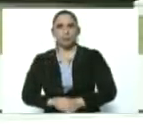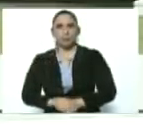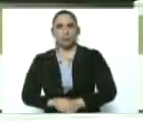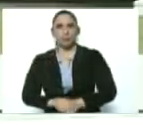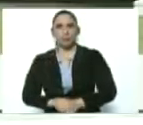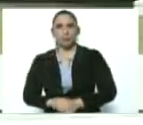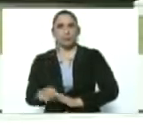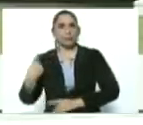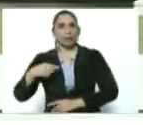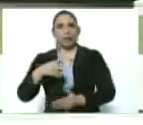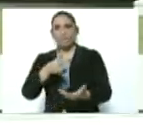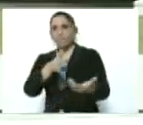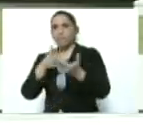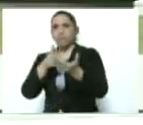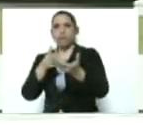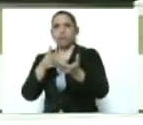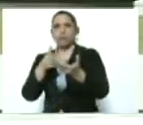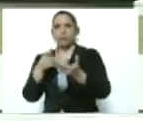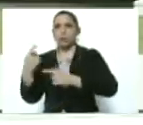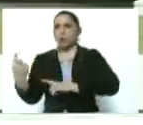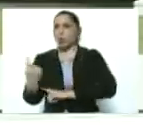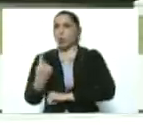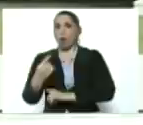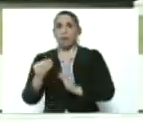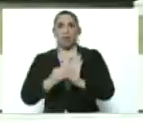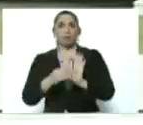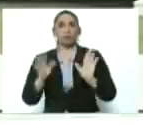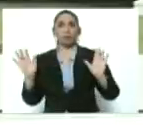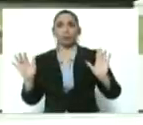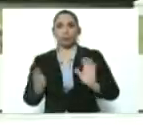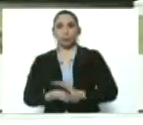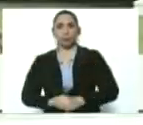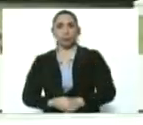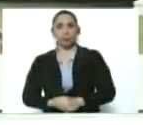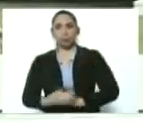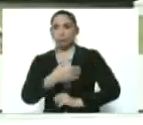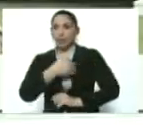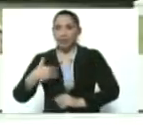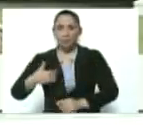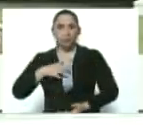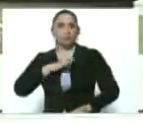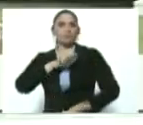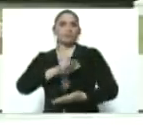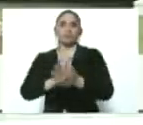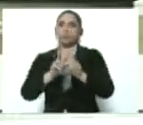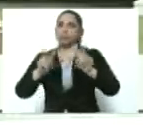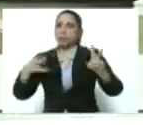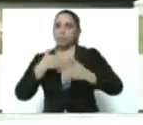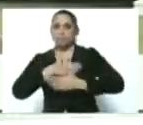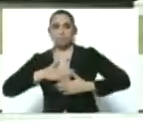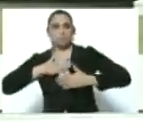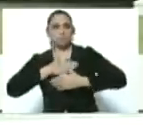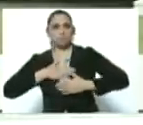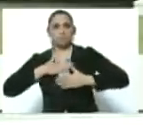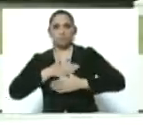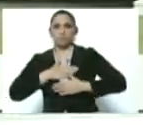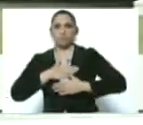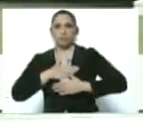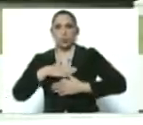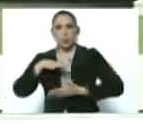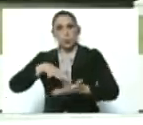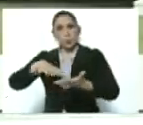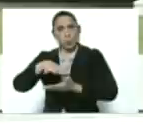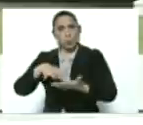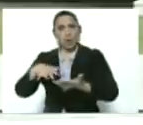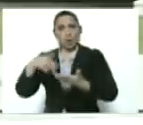tengan que accionar ni una sola vez queremos tranquilidad paz armonía y los problemas